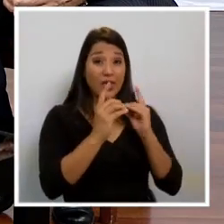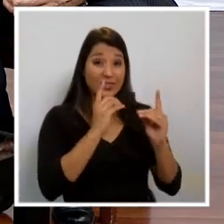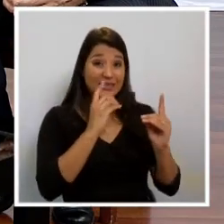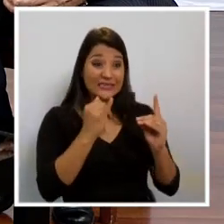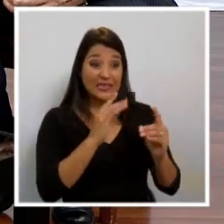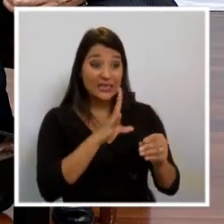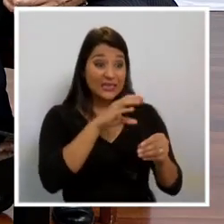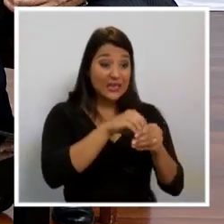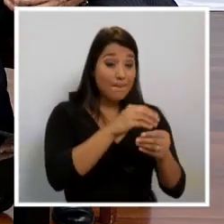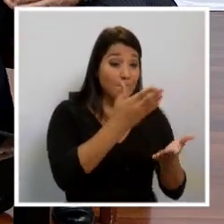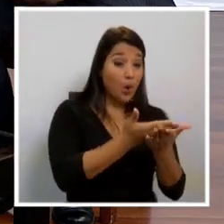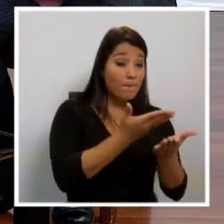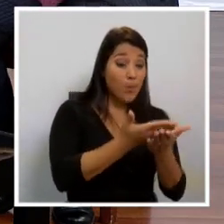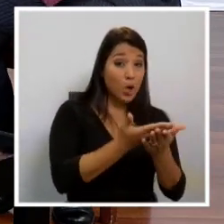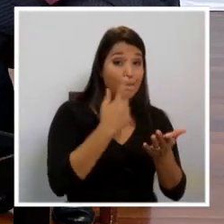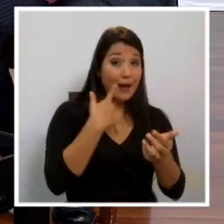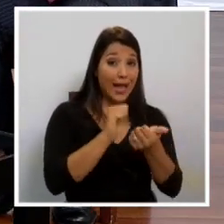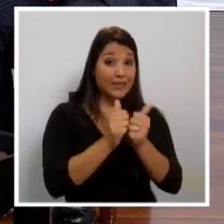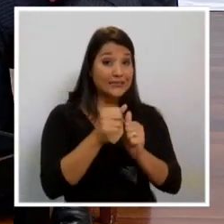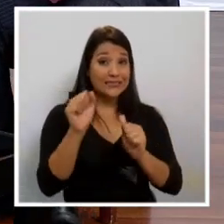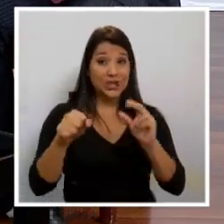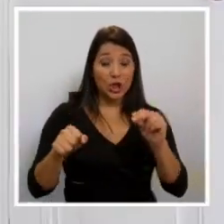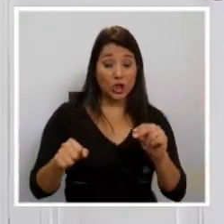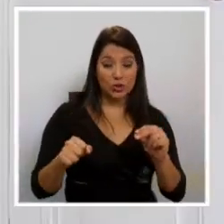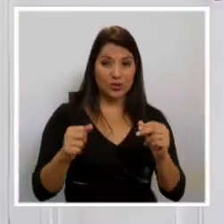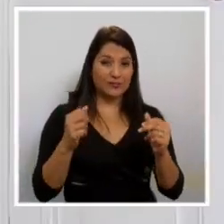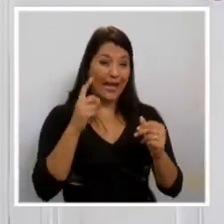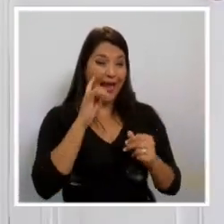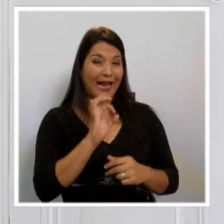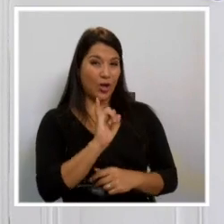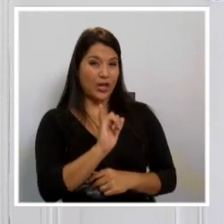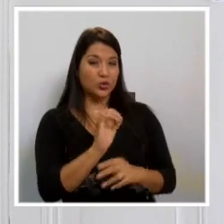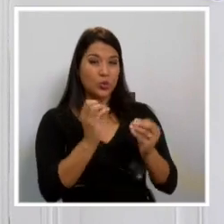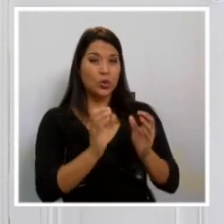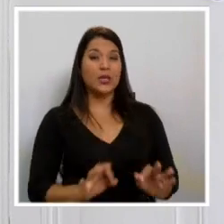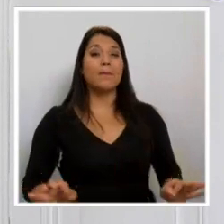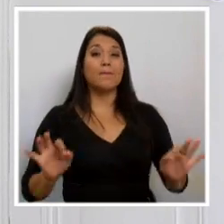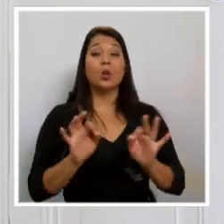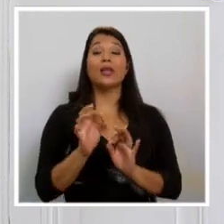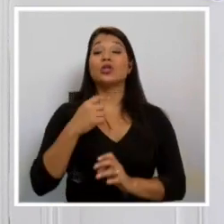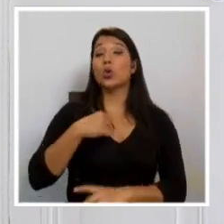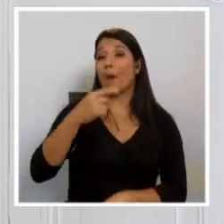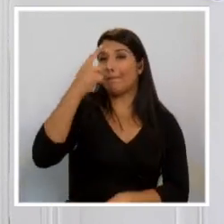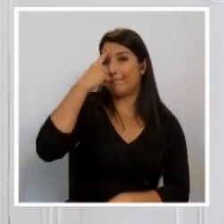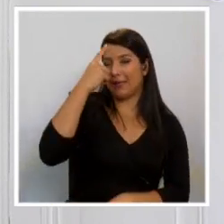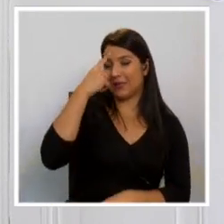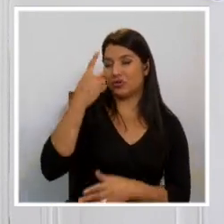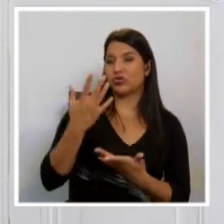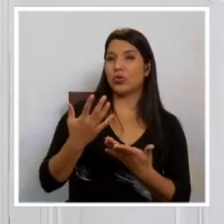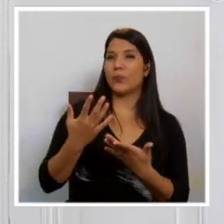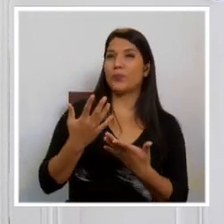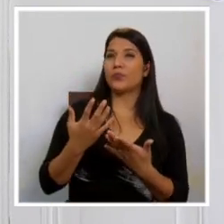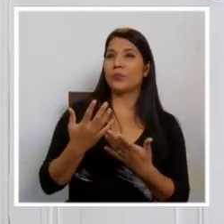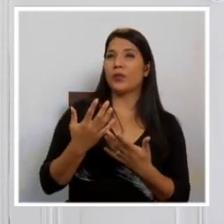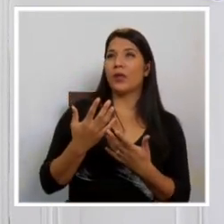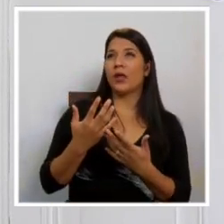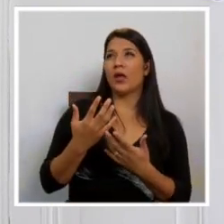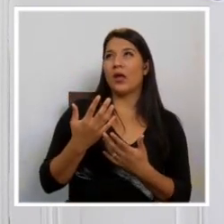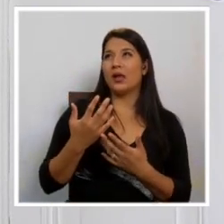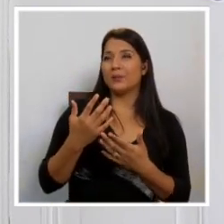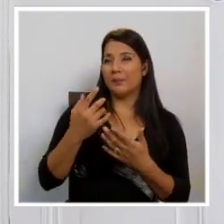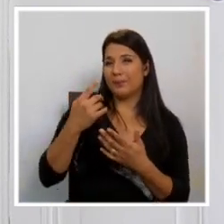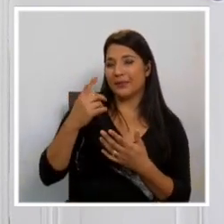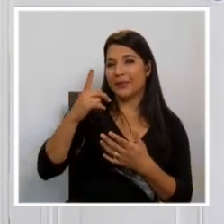dos. Negociando. Yo creo que hay, antes de eso, hay una interrogante que, digamos,